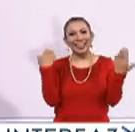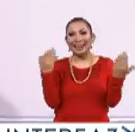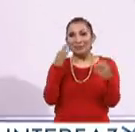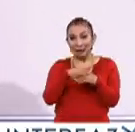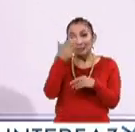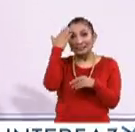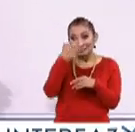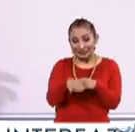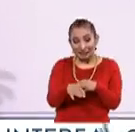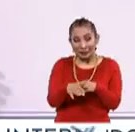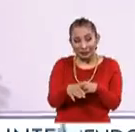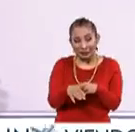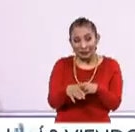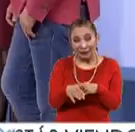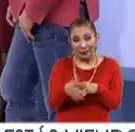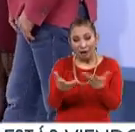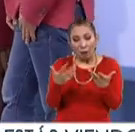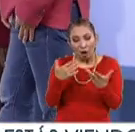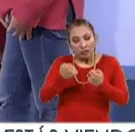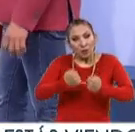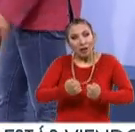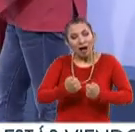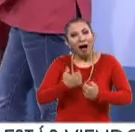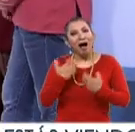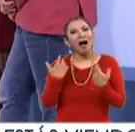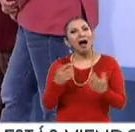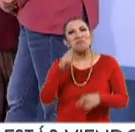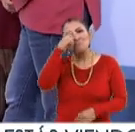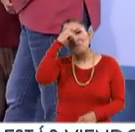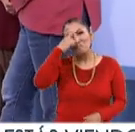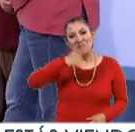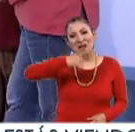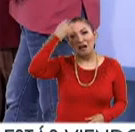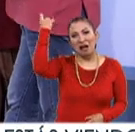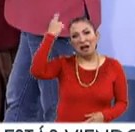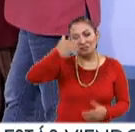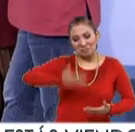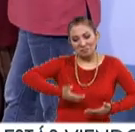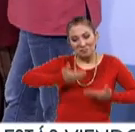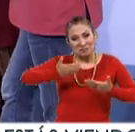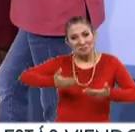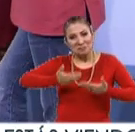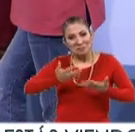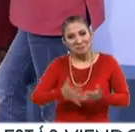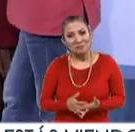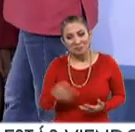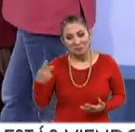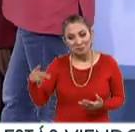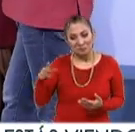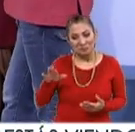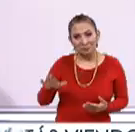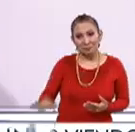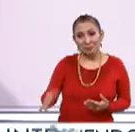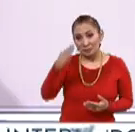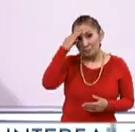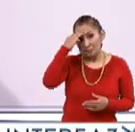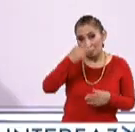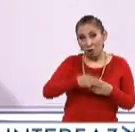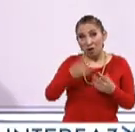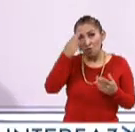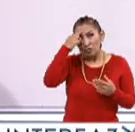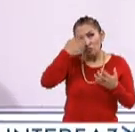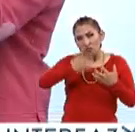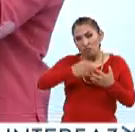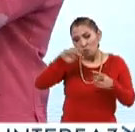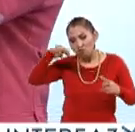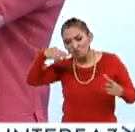todo, ¿sabe qué? La se seguridad, la autoestima. Claro, claro. No, y la mente la empieza a utilizar